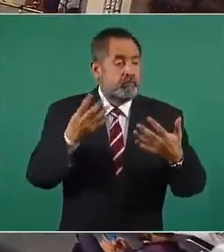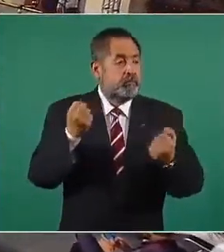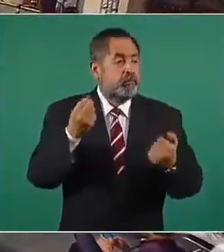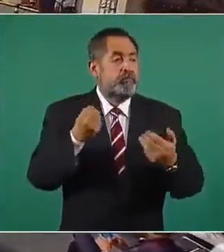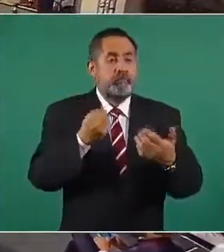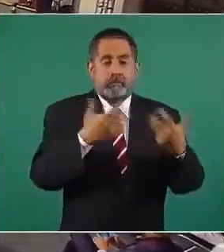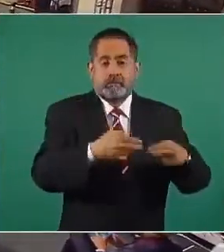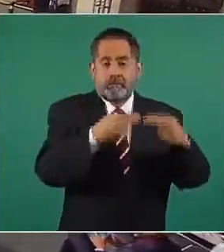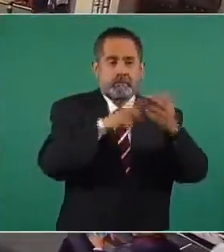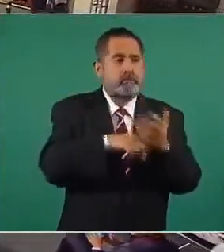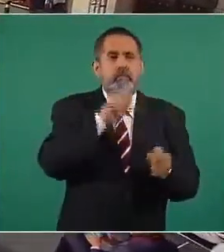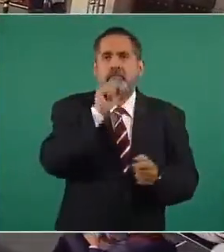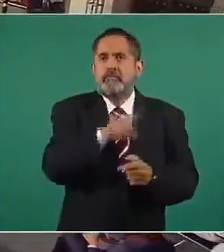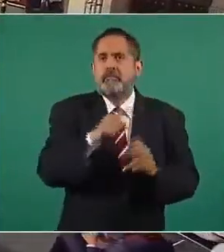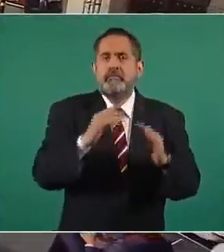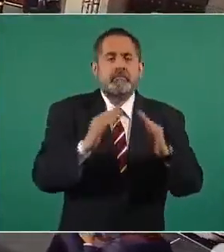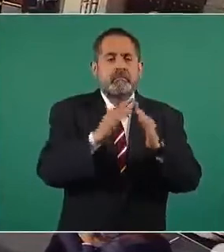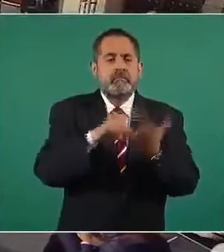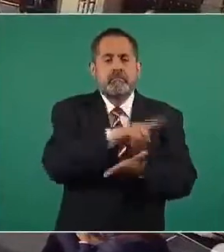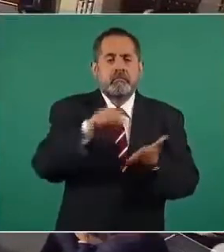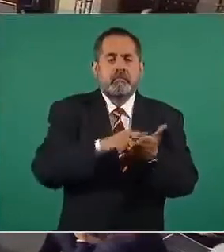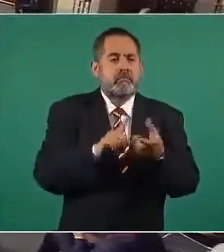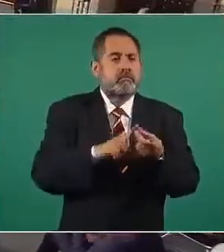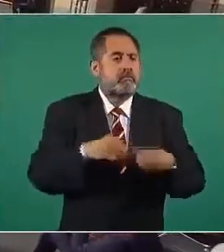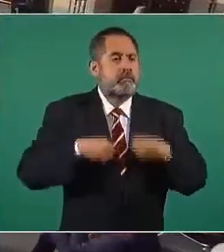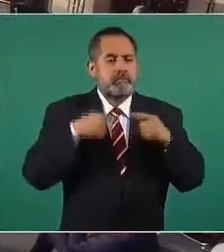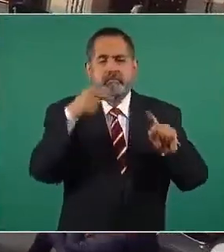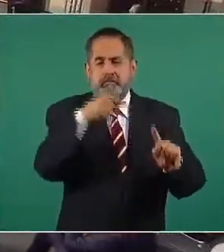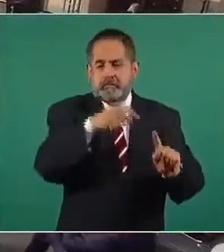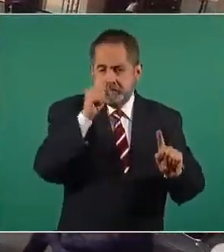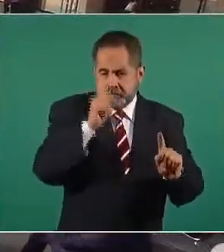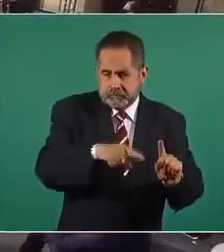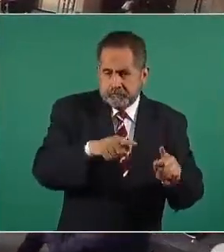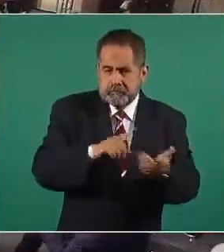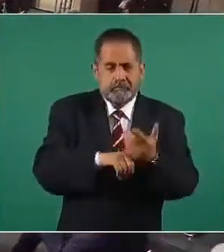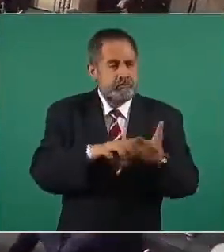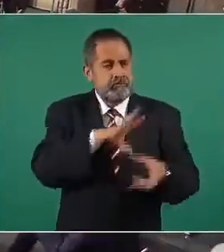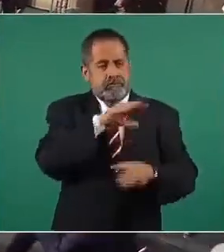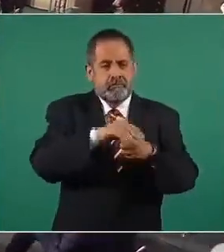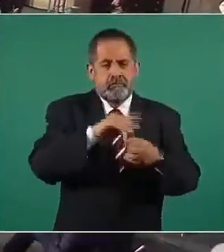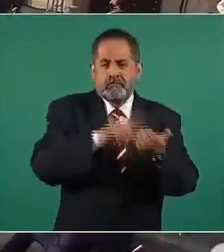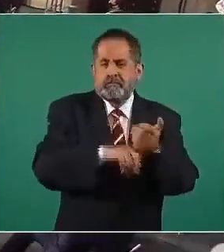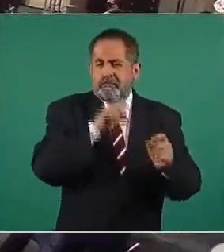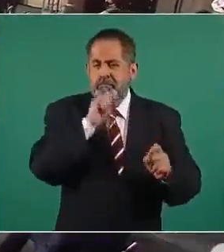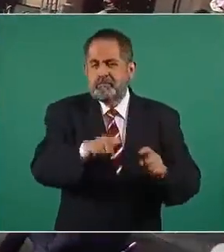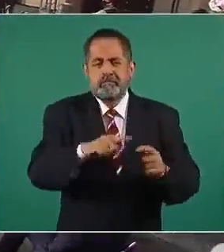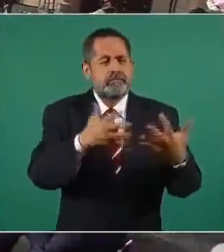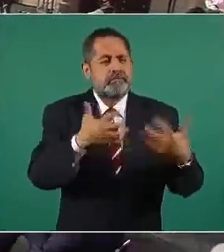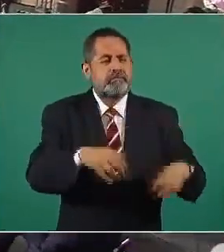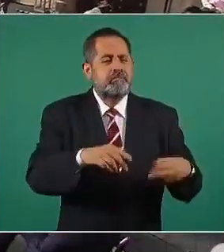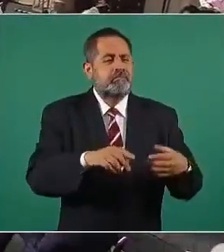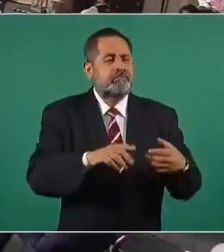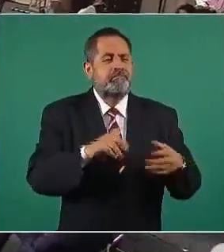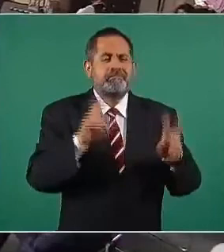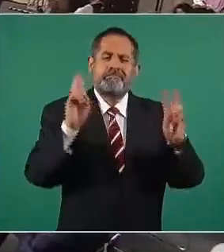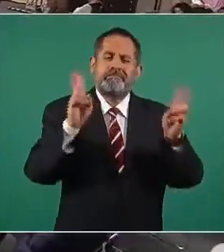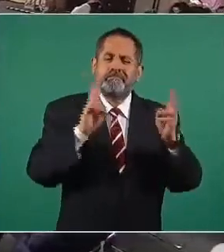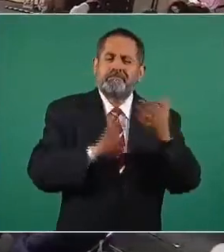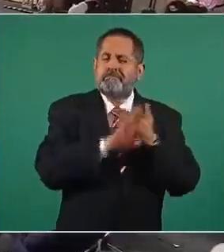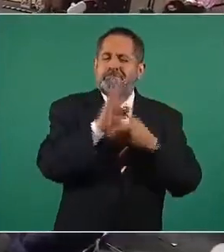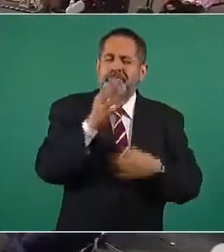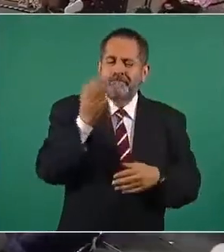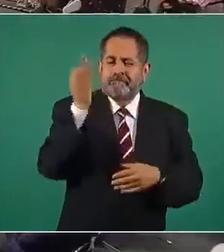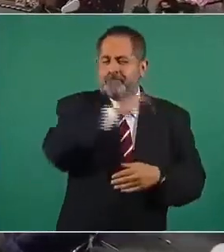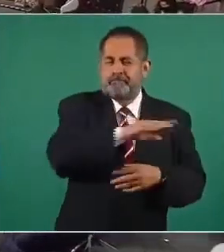domicilio en común y el mismo representante legal, estructura similar a las utilizadas por las empresas fantasma. ¿Nos podría confirmar